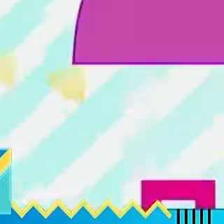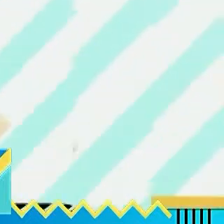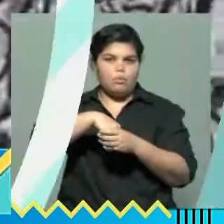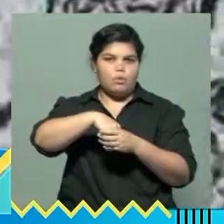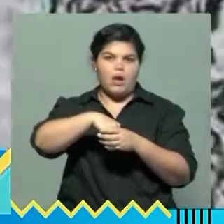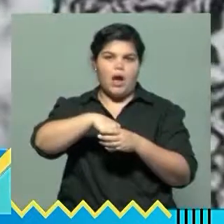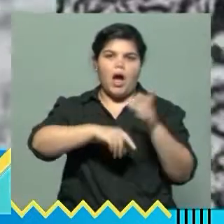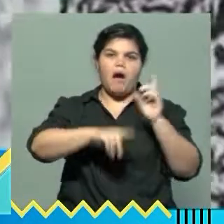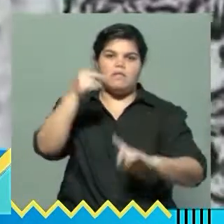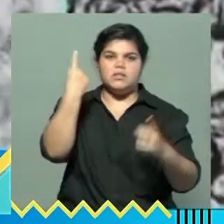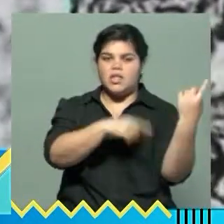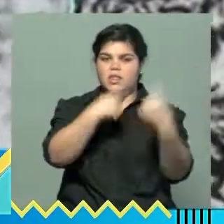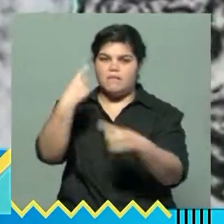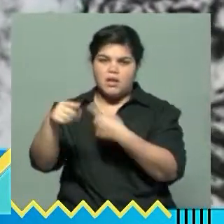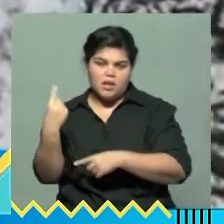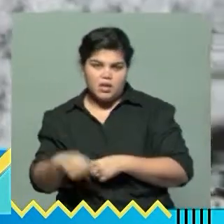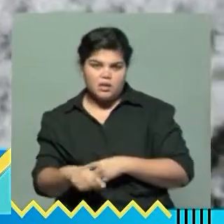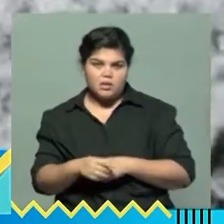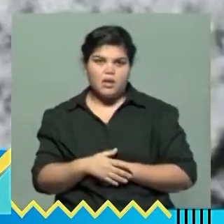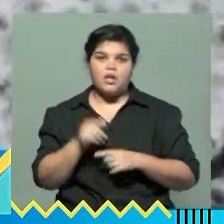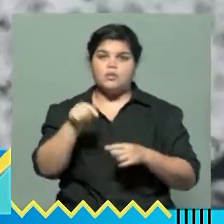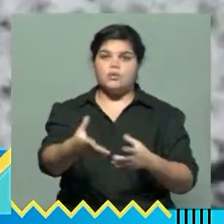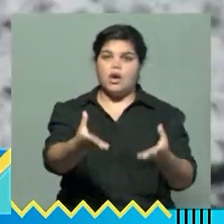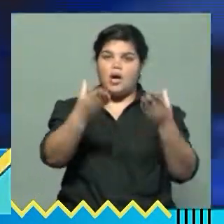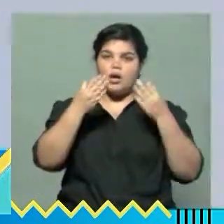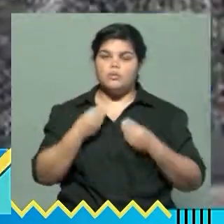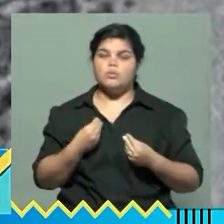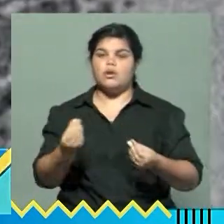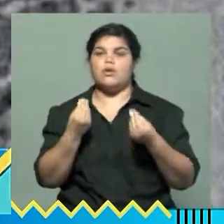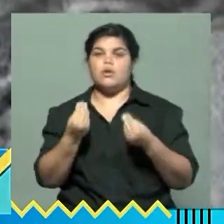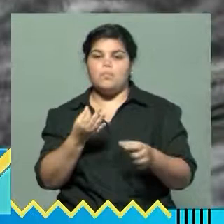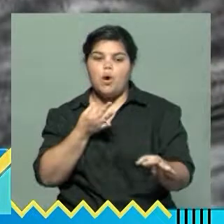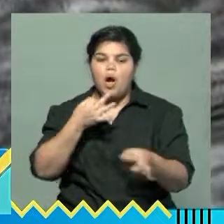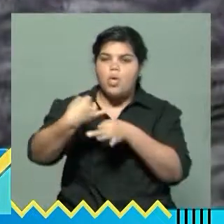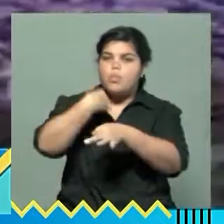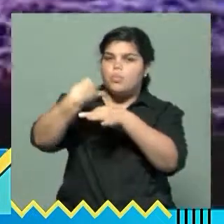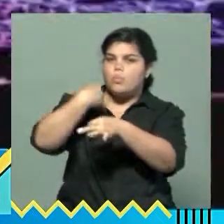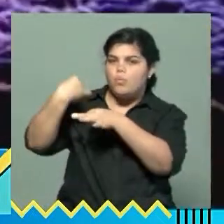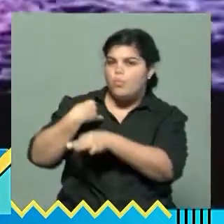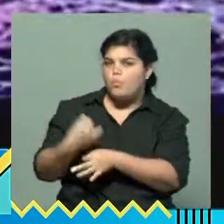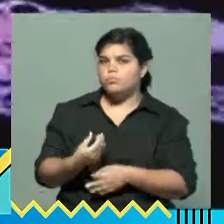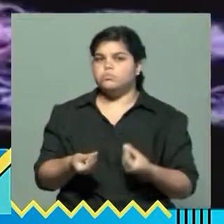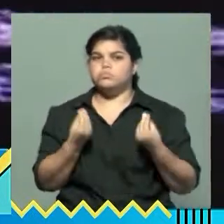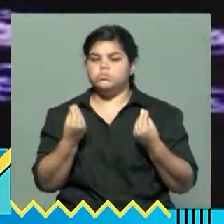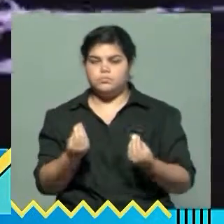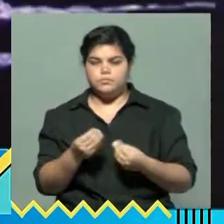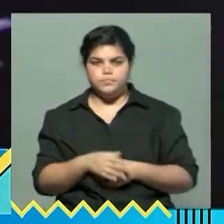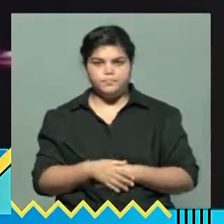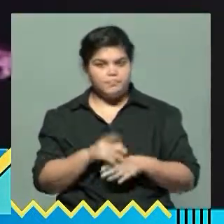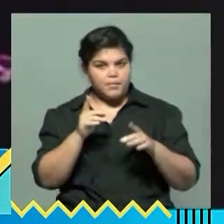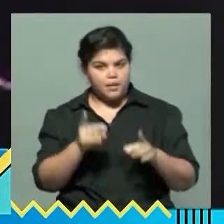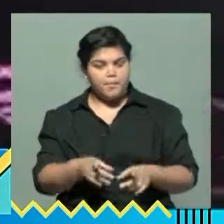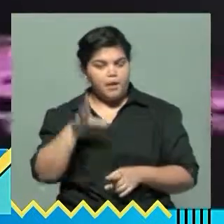esas diferencias pueden tener que ver con cómo somos educados diferencialmente los varones y las mujeres. Claro, no tenemos que olvidarnos